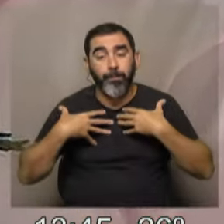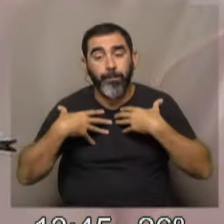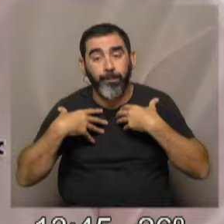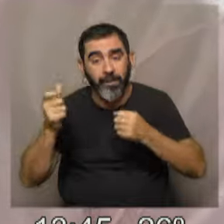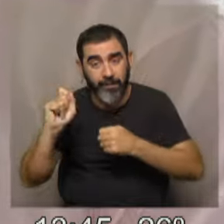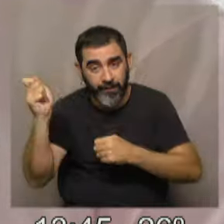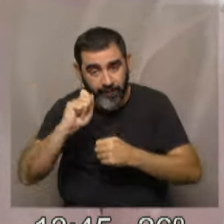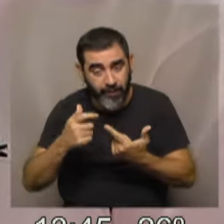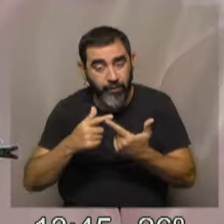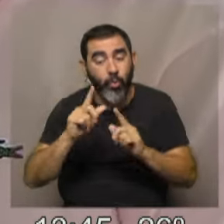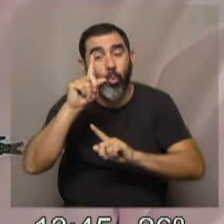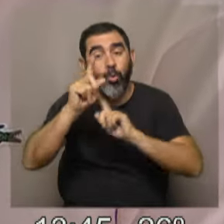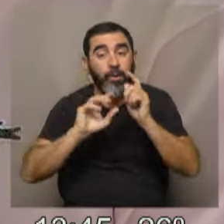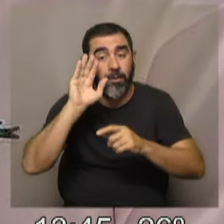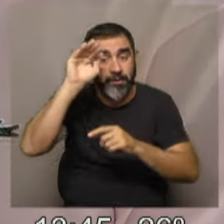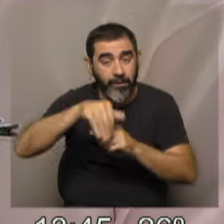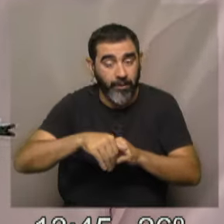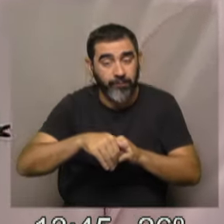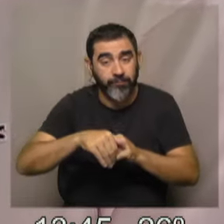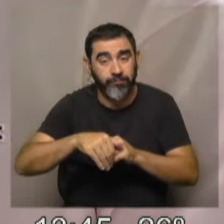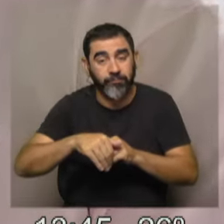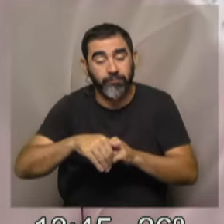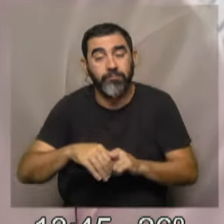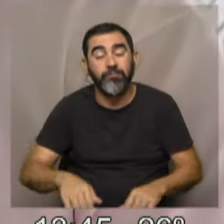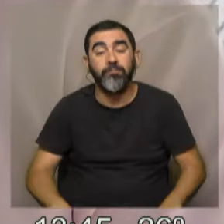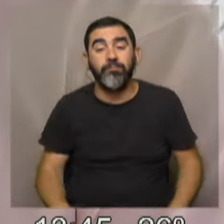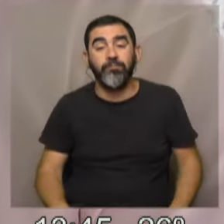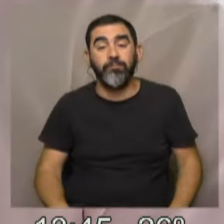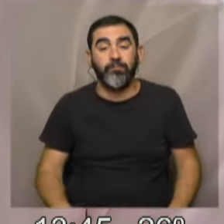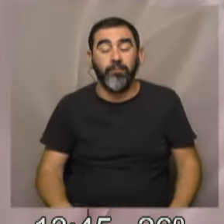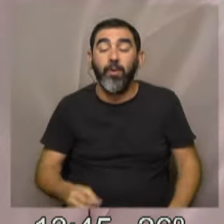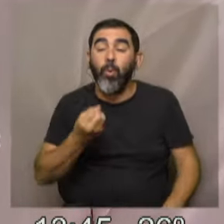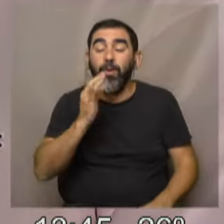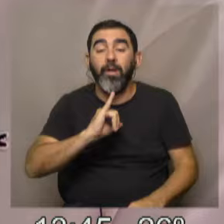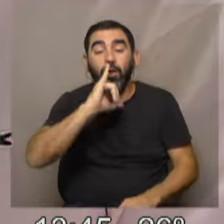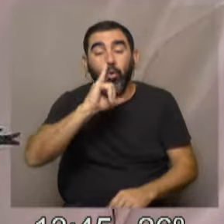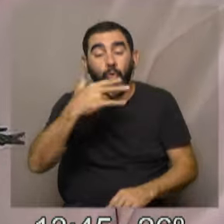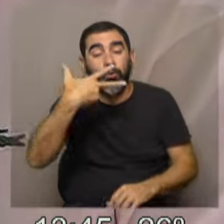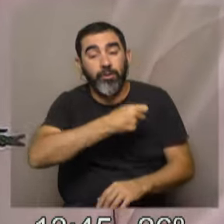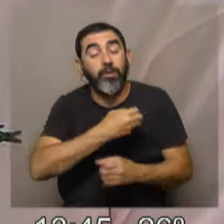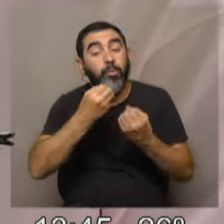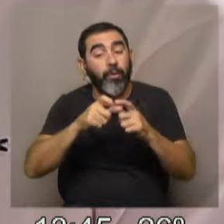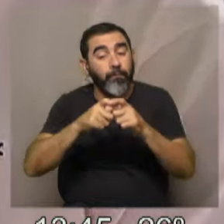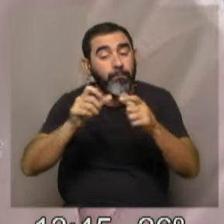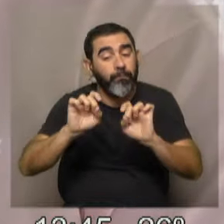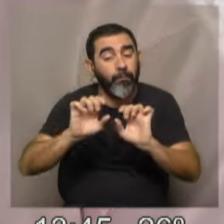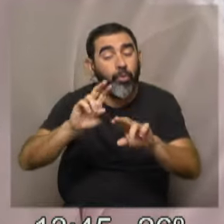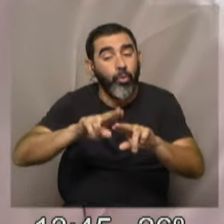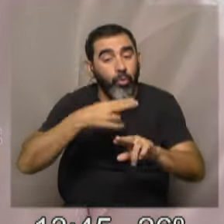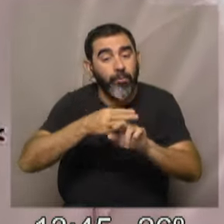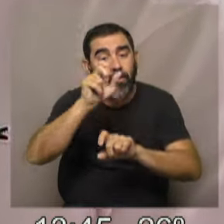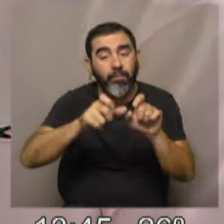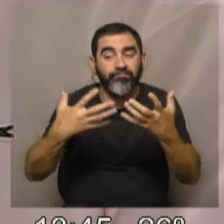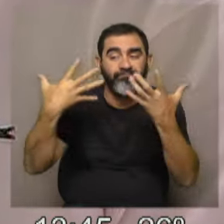Pública, de la universidad y demás, es que es una buena noticia porque hay un rebrote, la gente no está